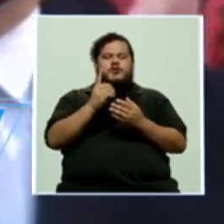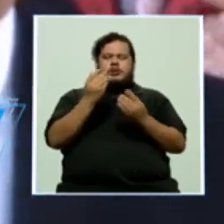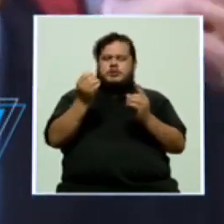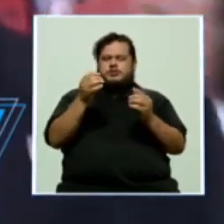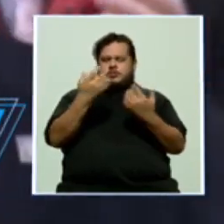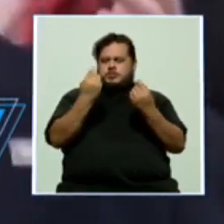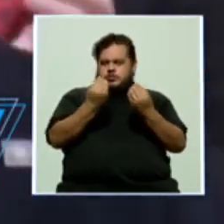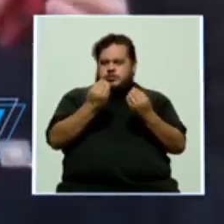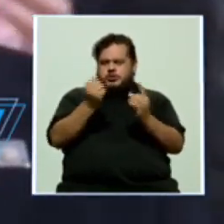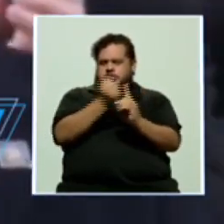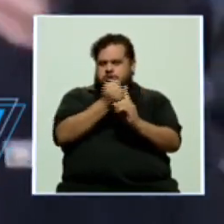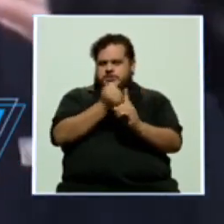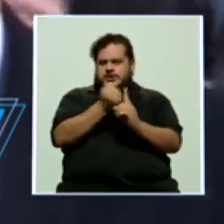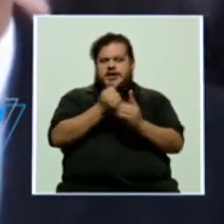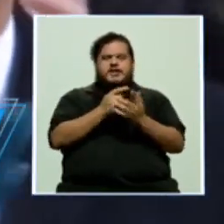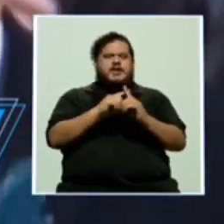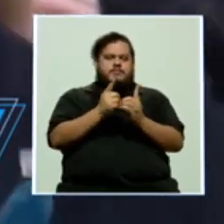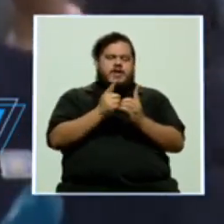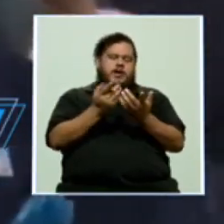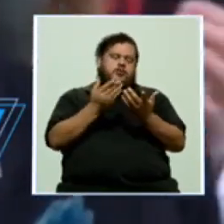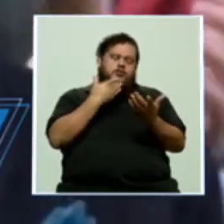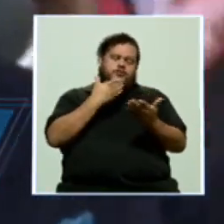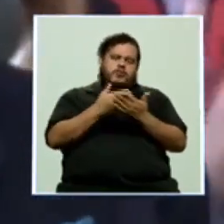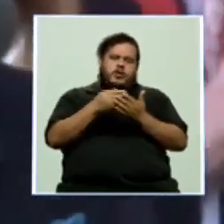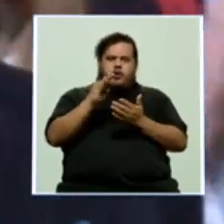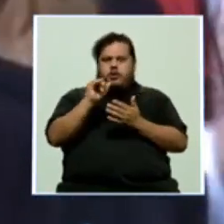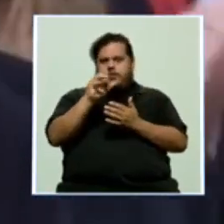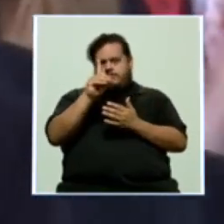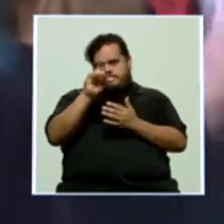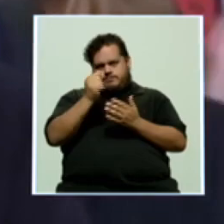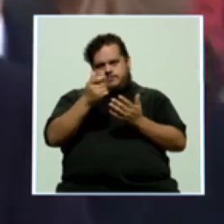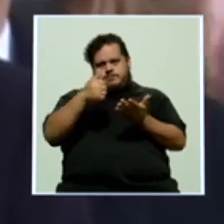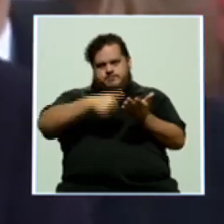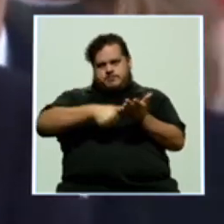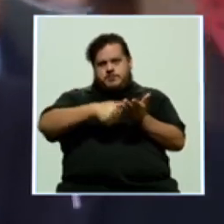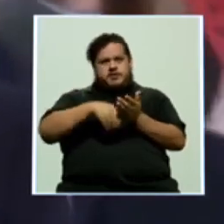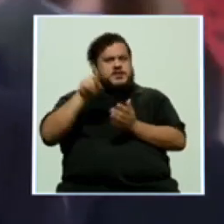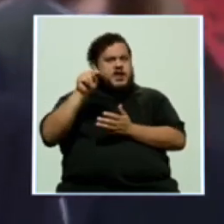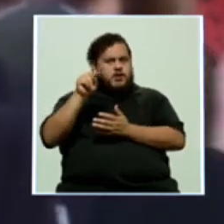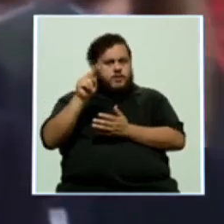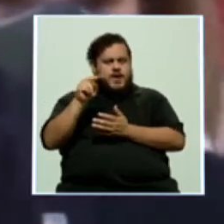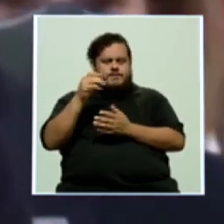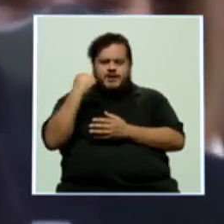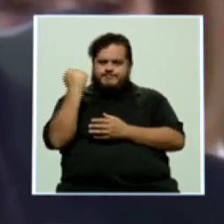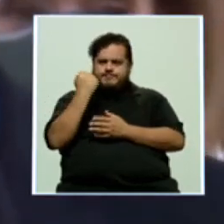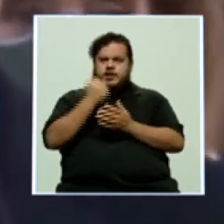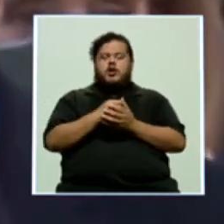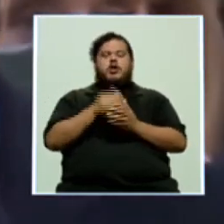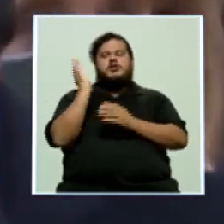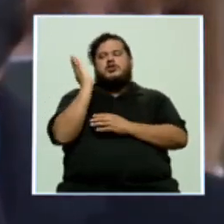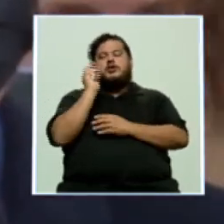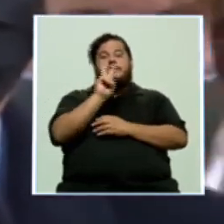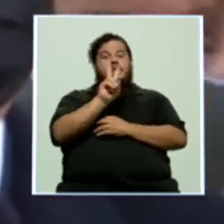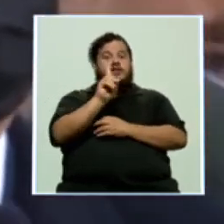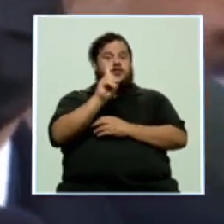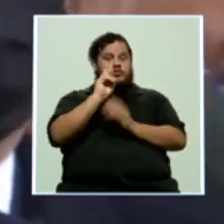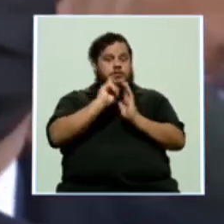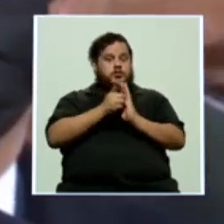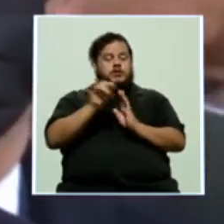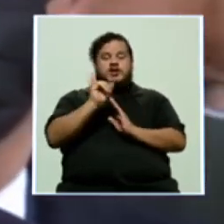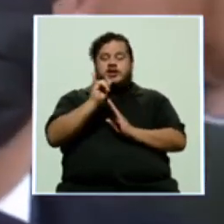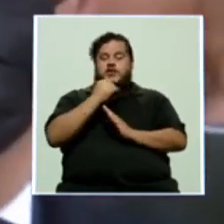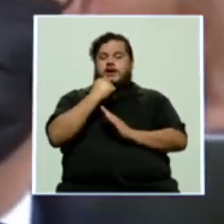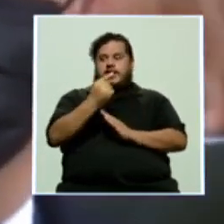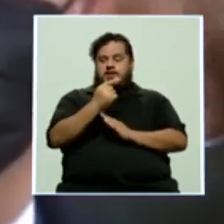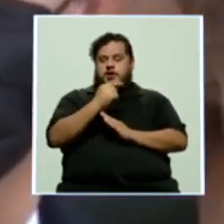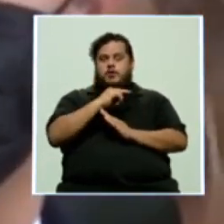Congreso certificaba la victoria de Biden en las elecciones de noviembre. Durante su discurso de 21 minutos, Biden también urgió a